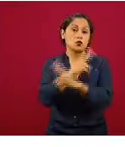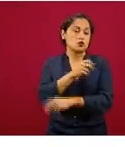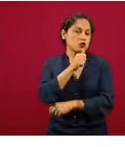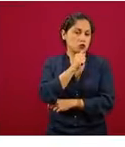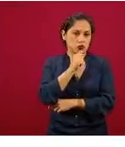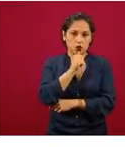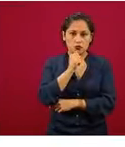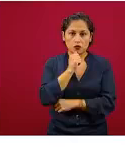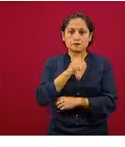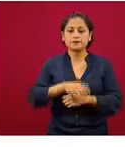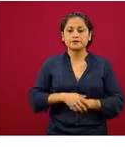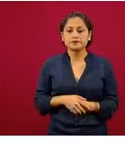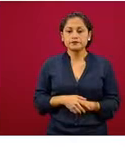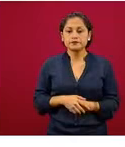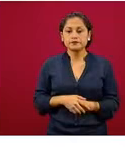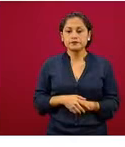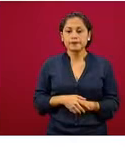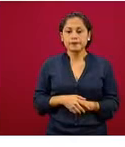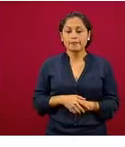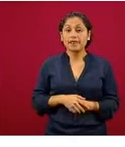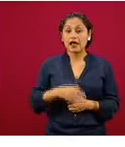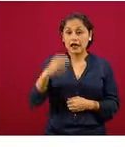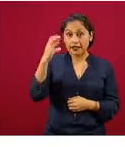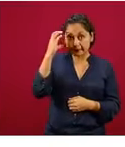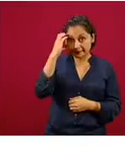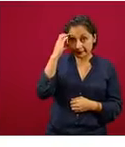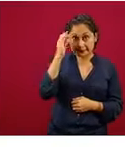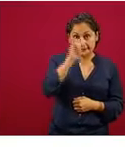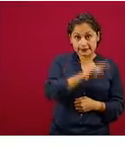Así también, para este mismo tipo de camas, había